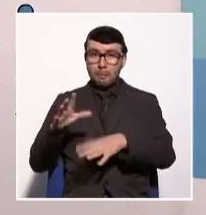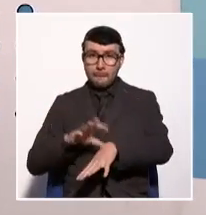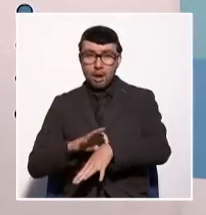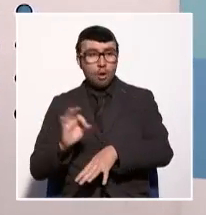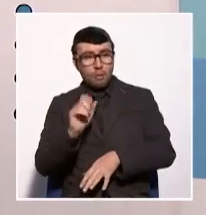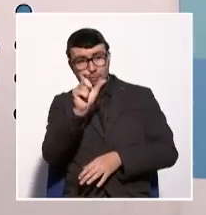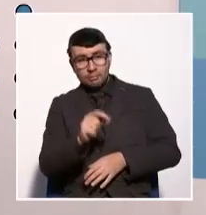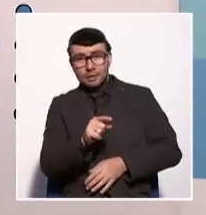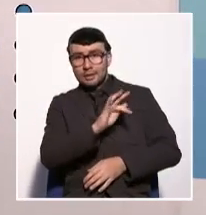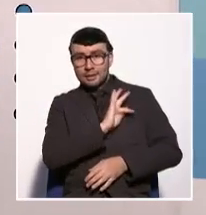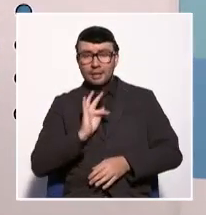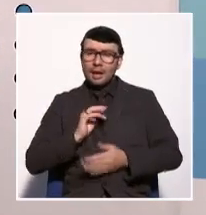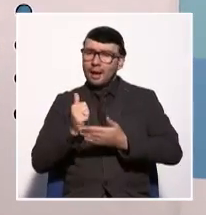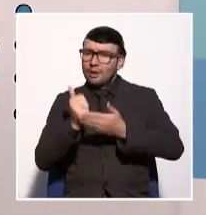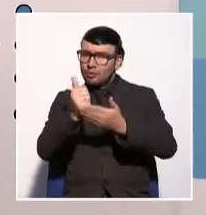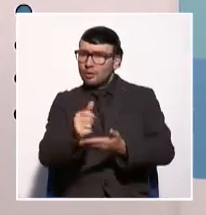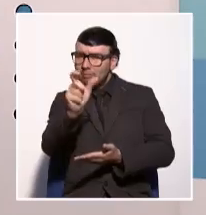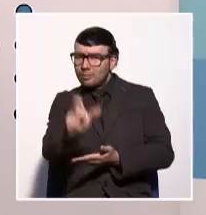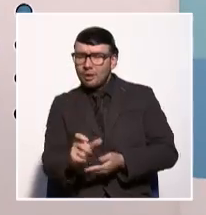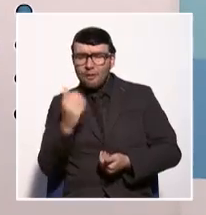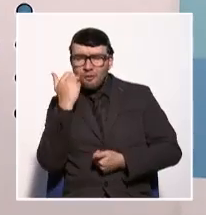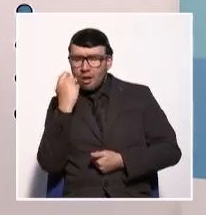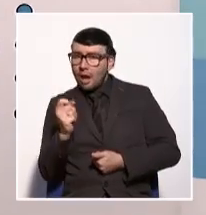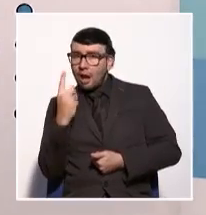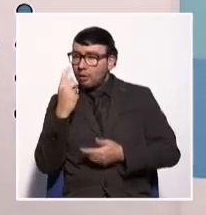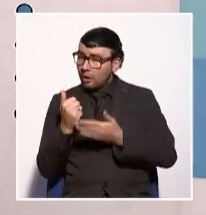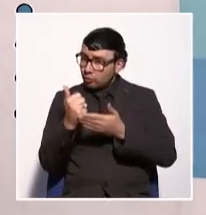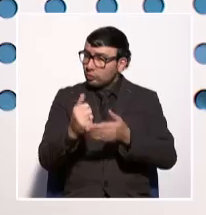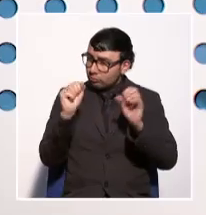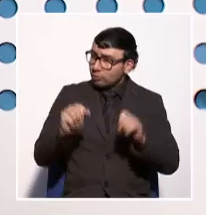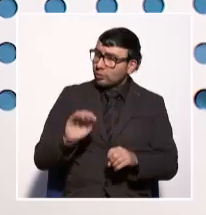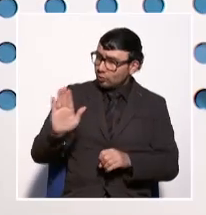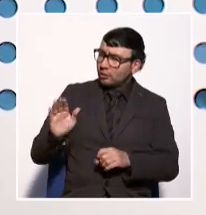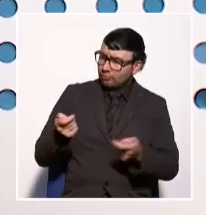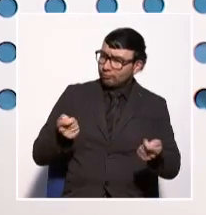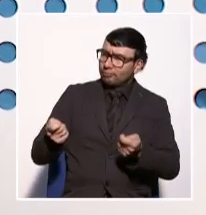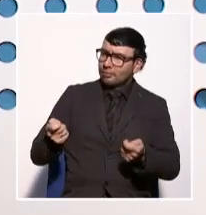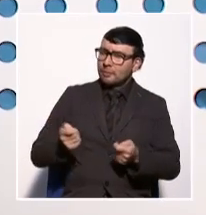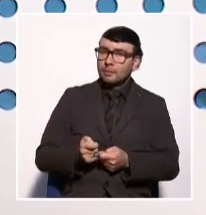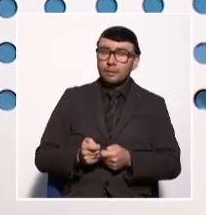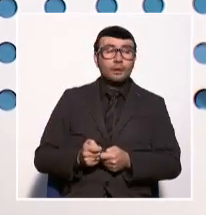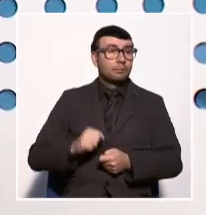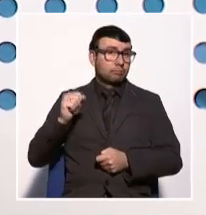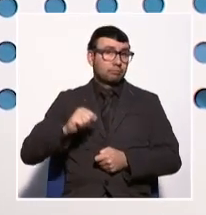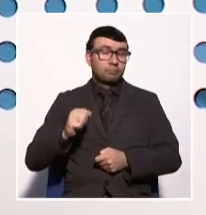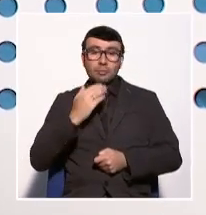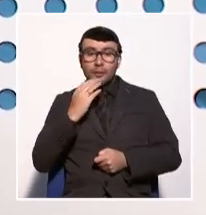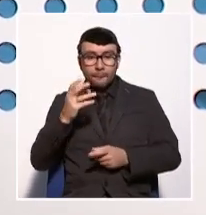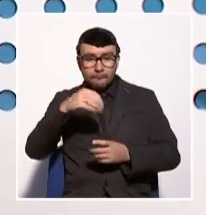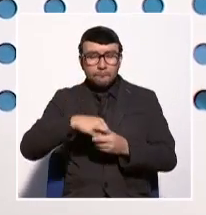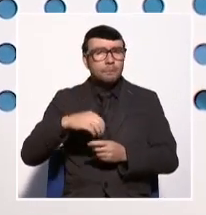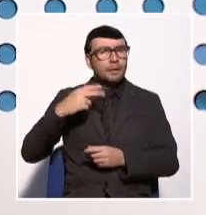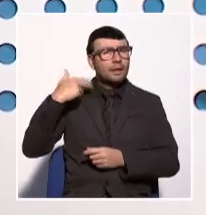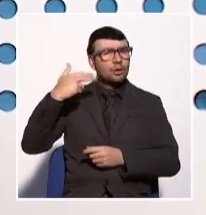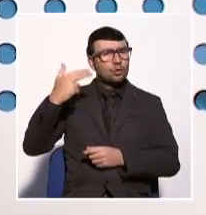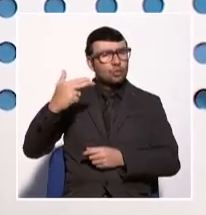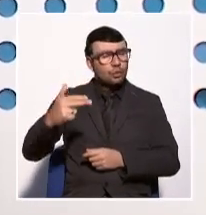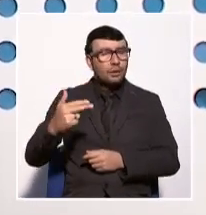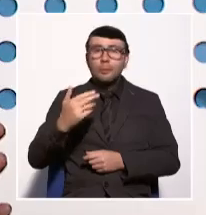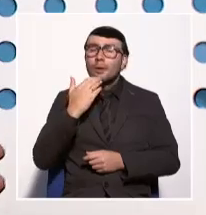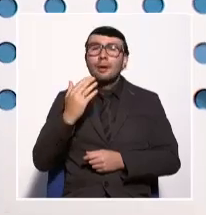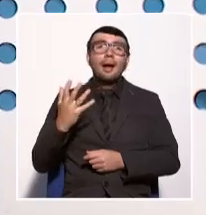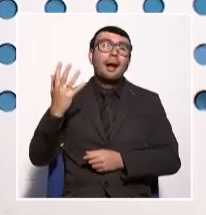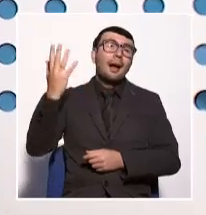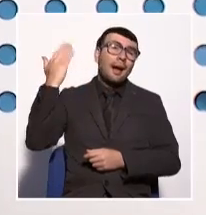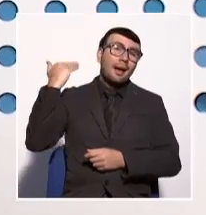ayudar al paciente realmente en una enfermedad desde el punto de vista de la medicina que usted maneja que venga prácticamente esto en la parte histórica antes éramos como